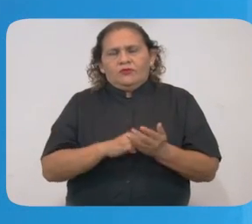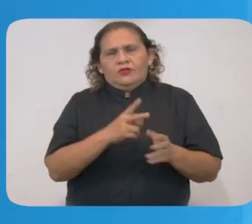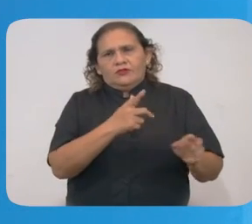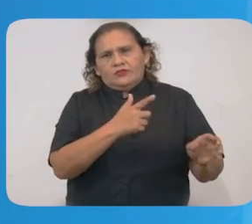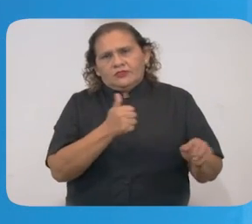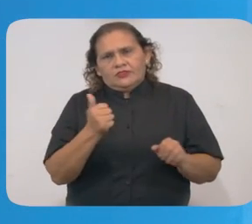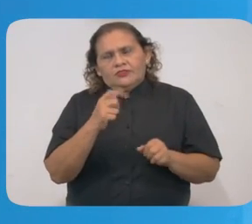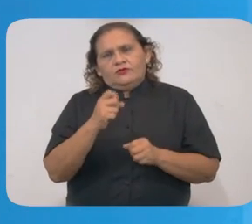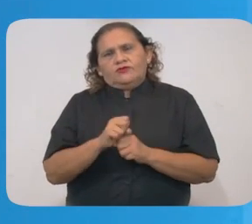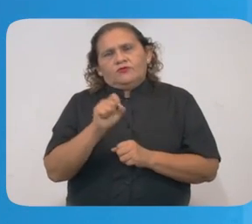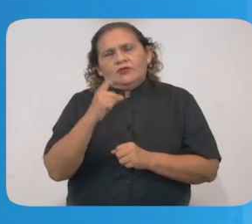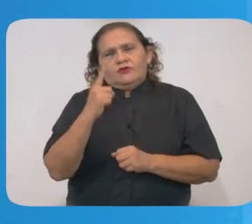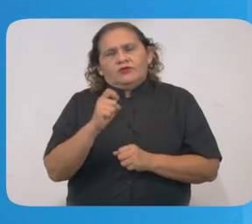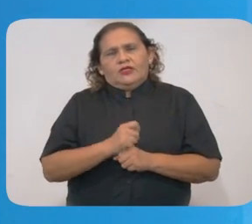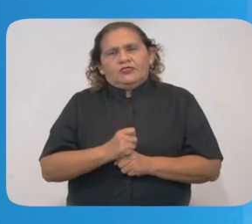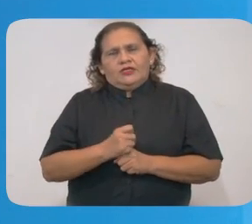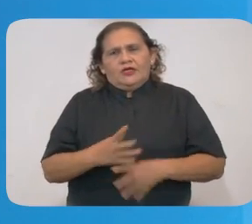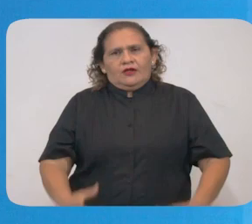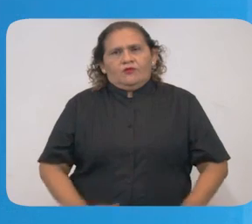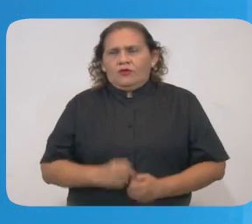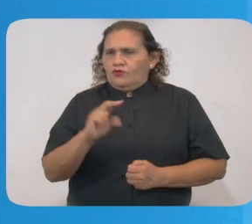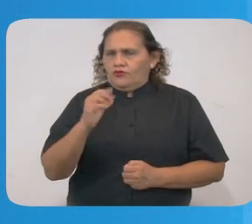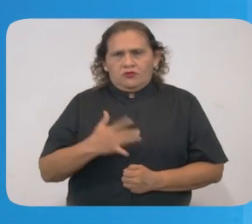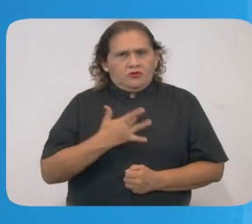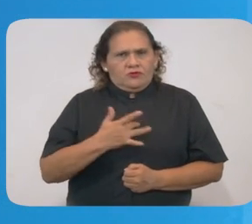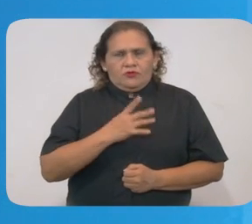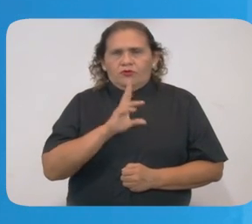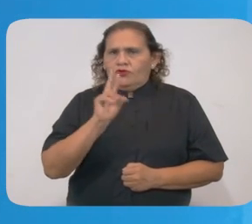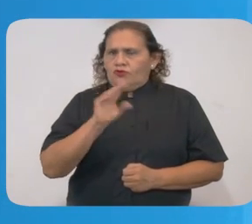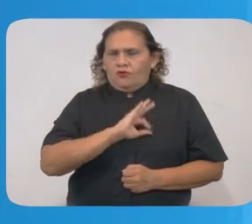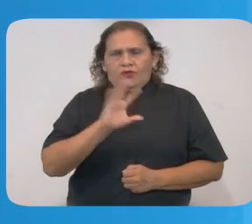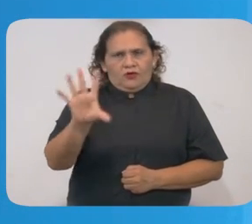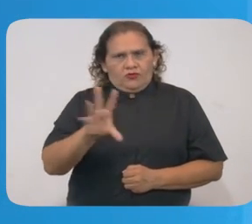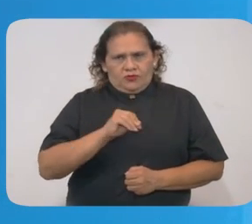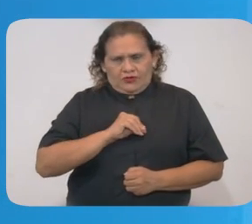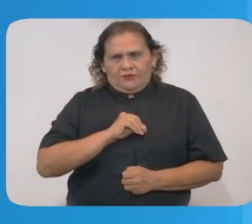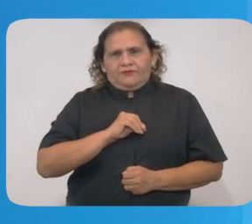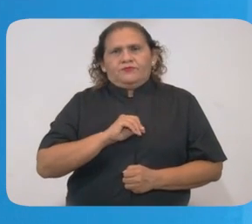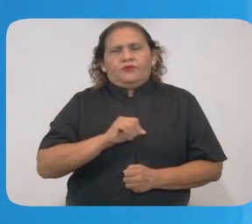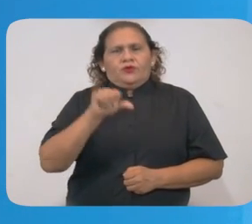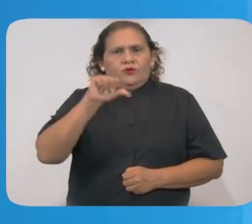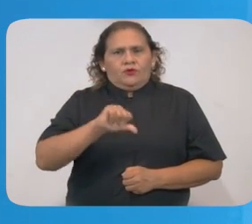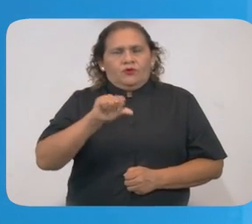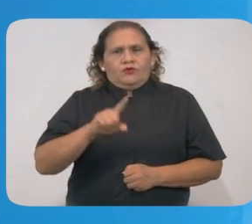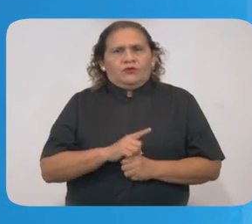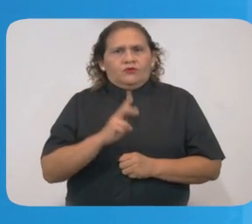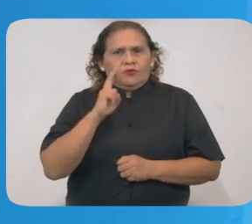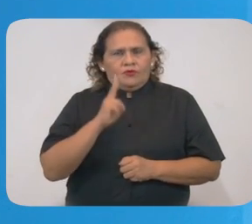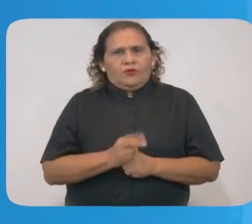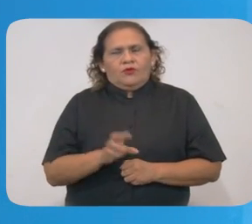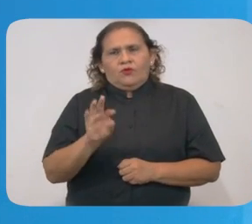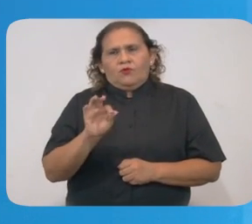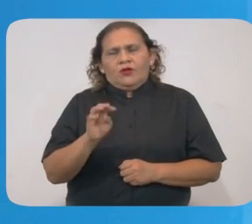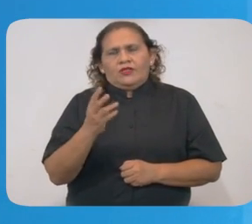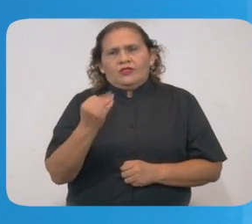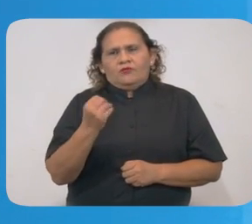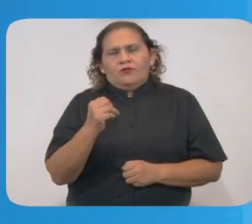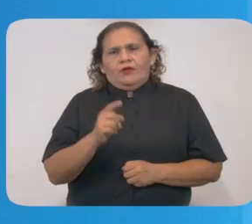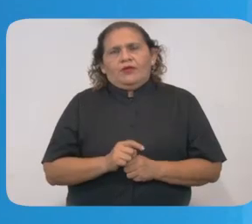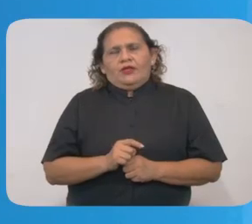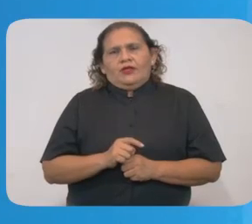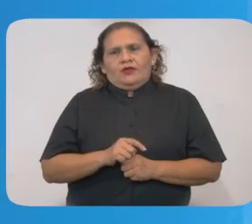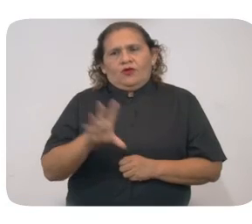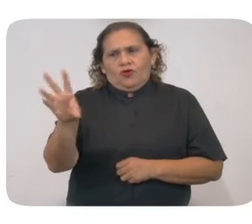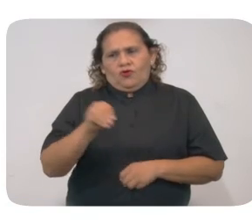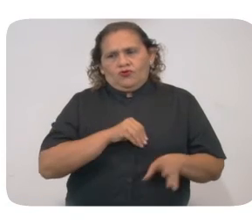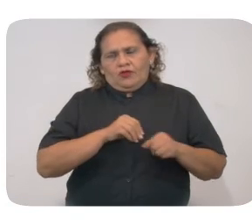3.671 pacientes ya se recuperaron, no presentan síntomas ni pueden contagiar. Hoy se detectaron 99 nuevos contagios de